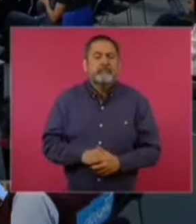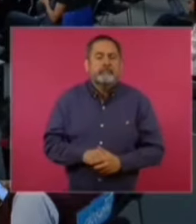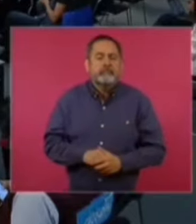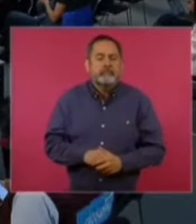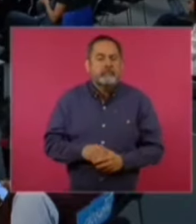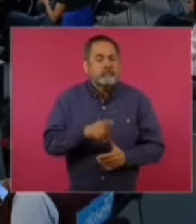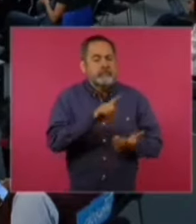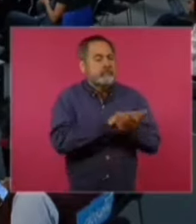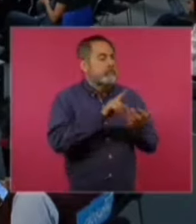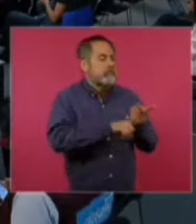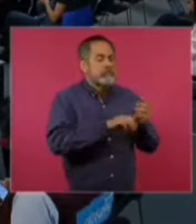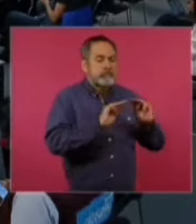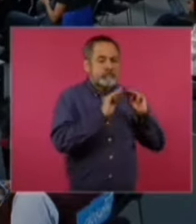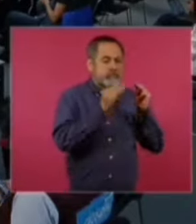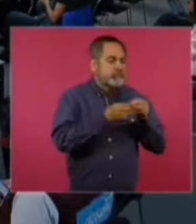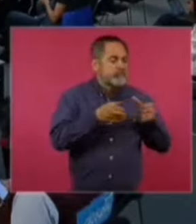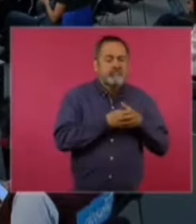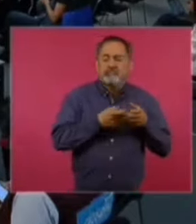los mafiosos.